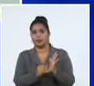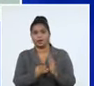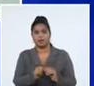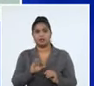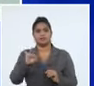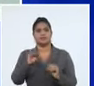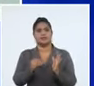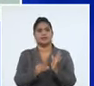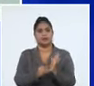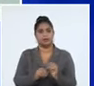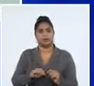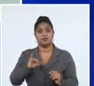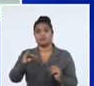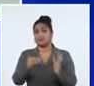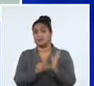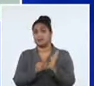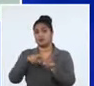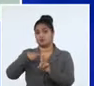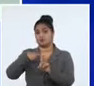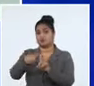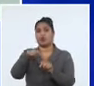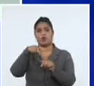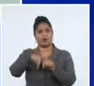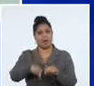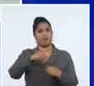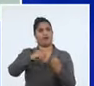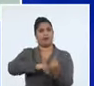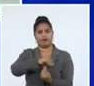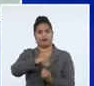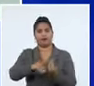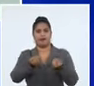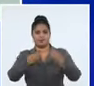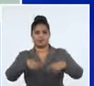151 en el mes de septiembre tuvimos